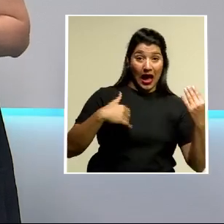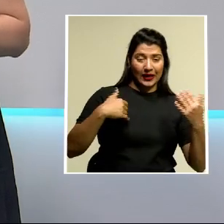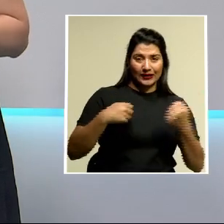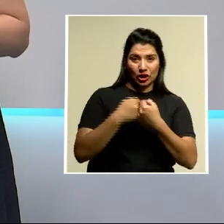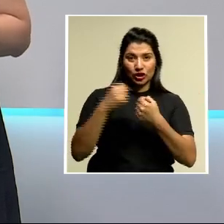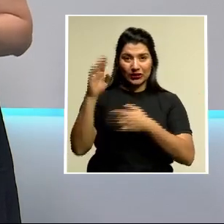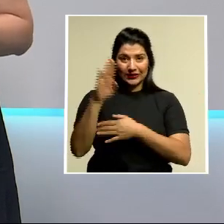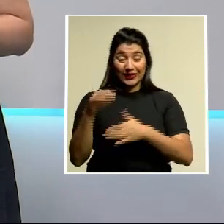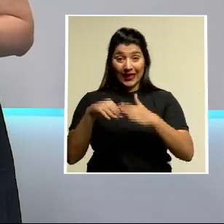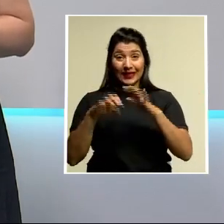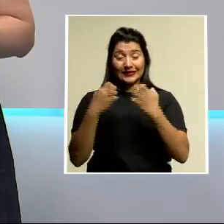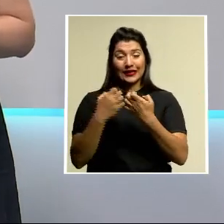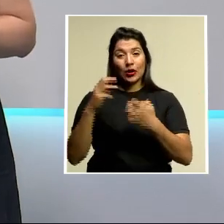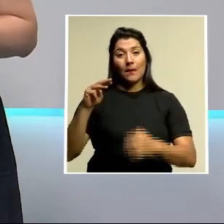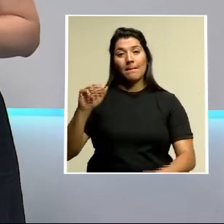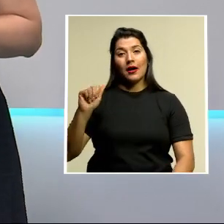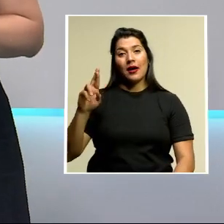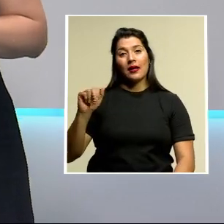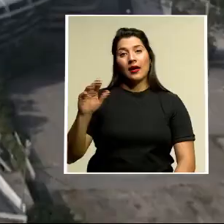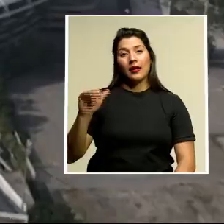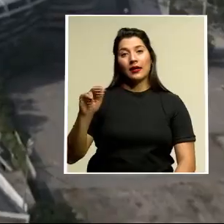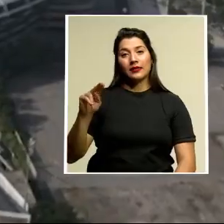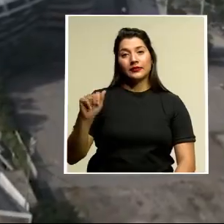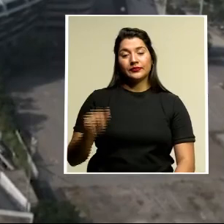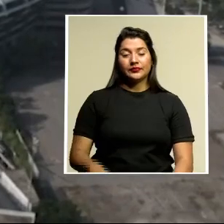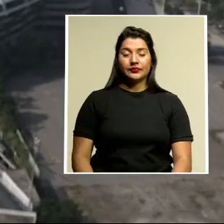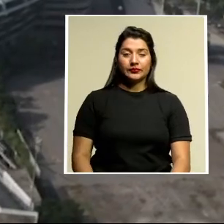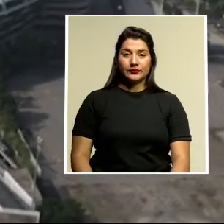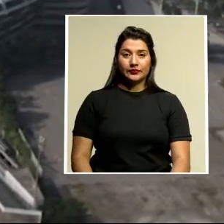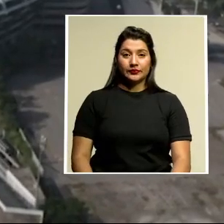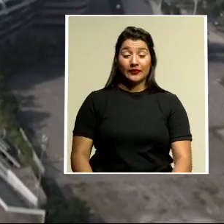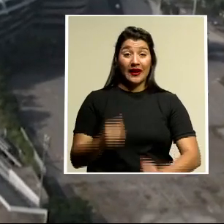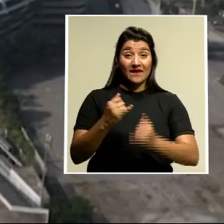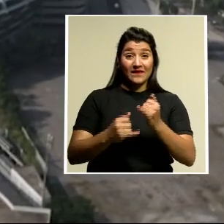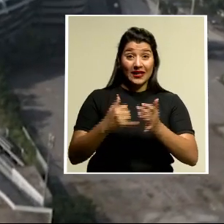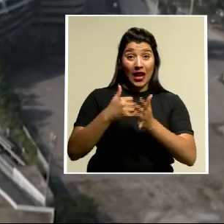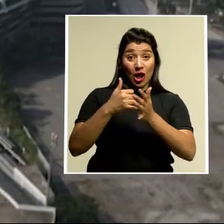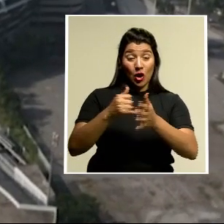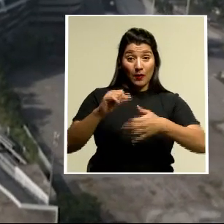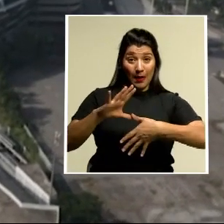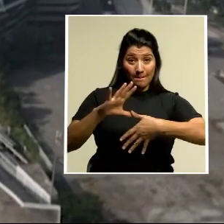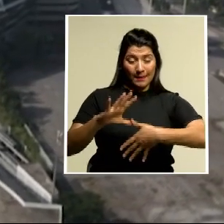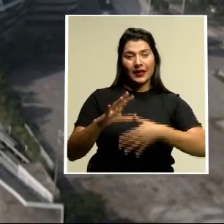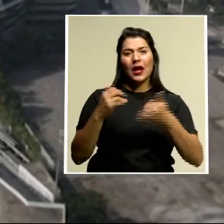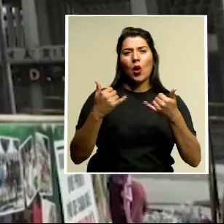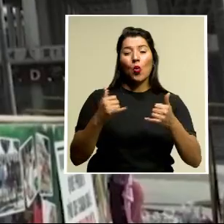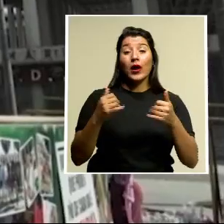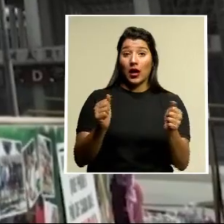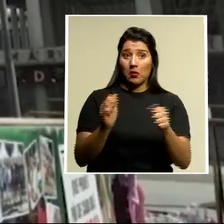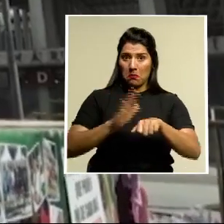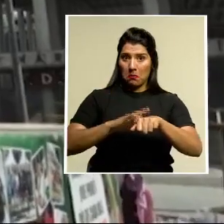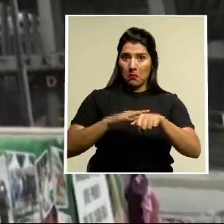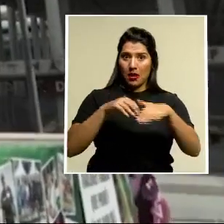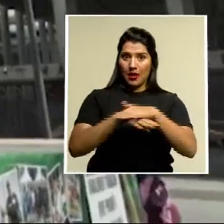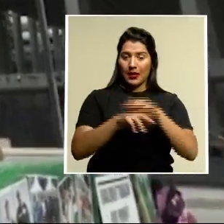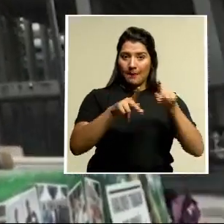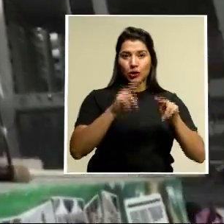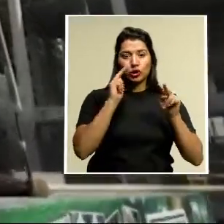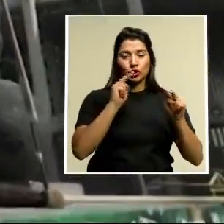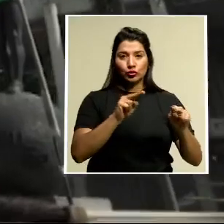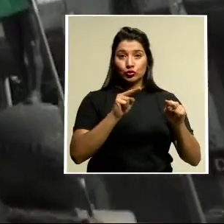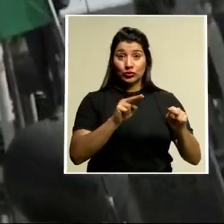más grandes de la historia, había dejado la barra muy alto con sus 34 victorias de etapa del Tour, una marca que